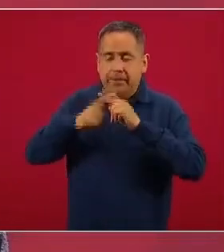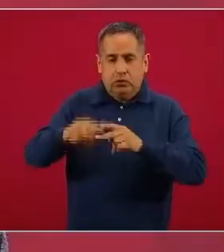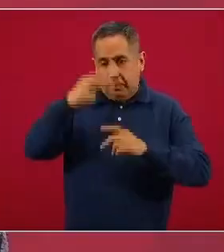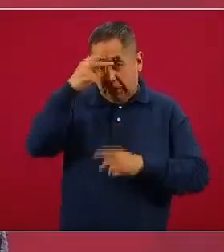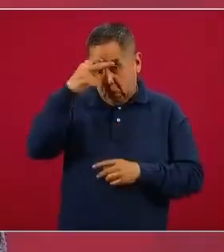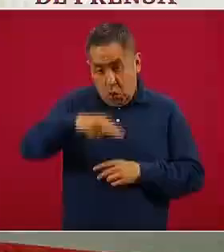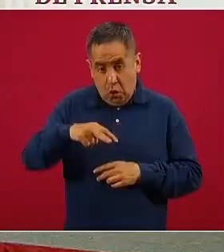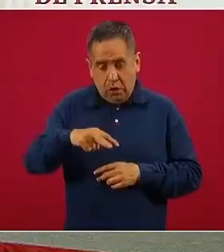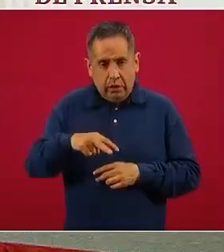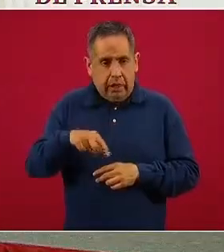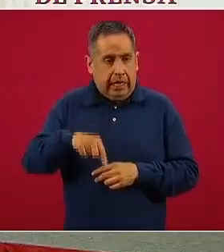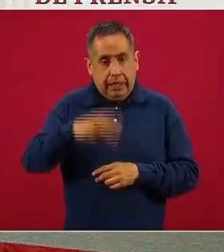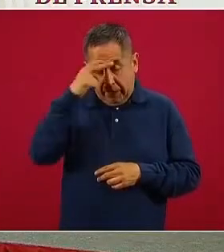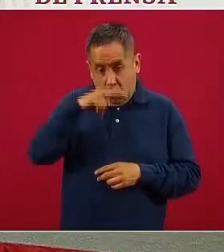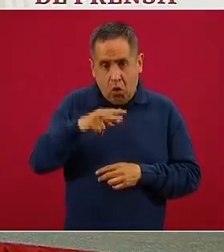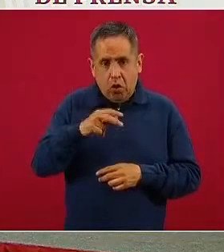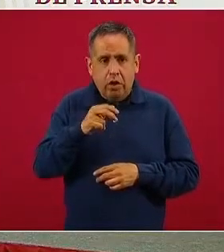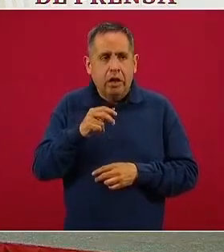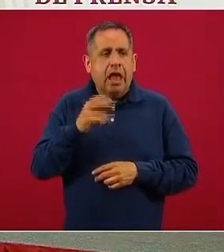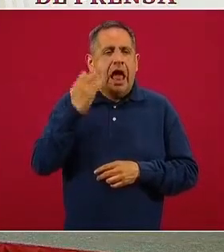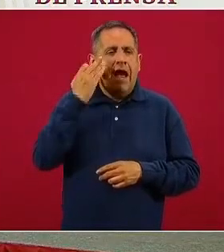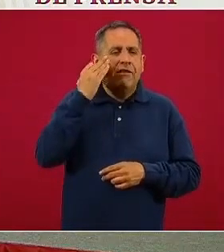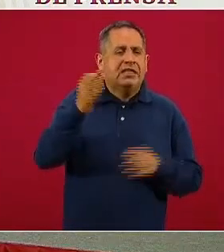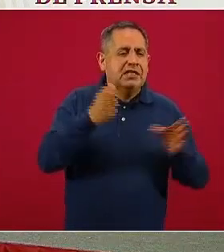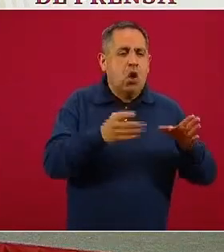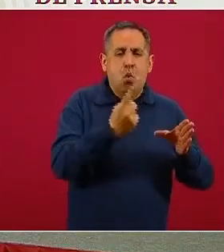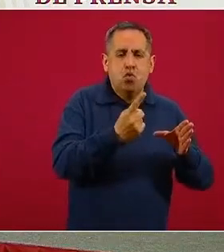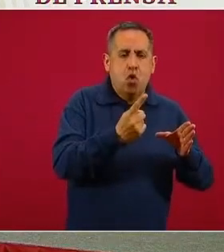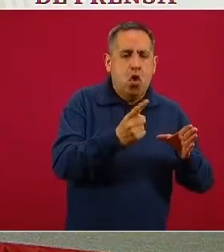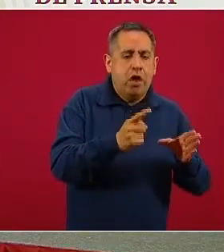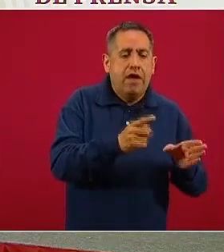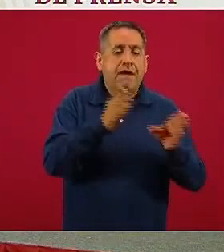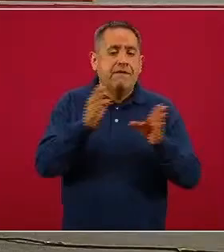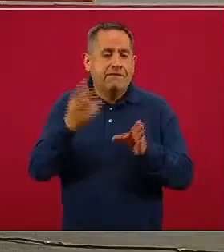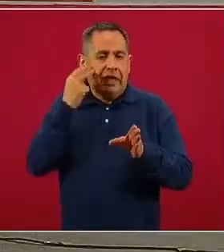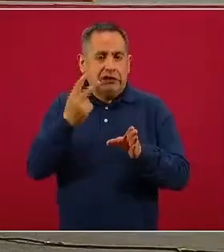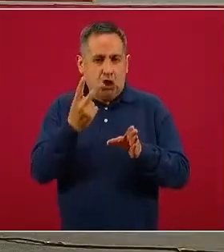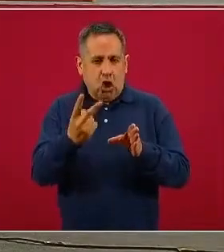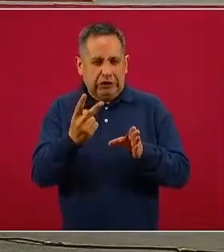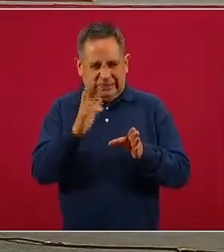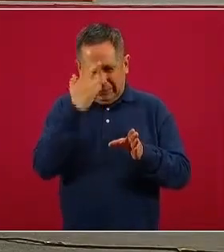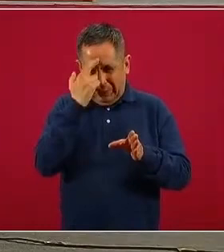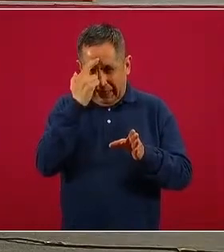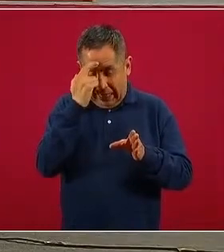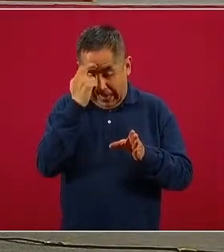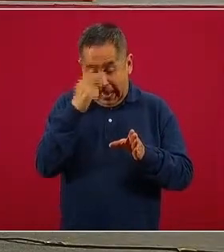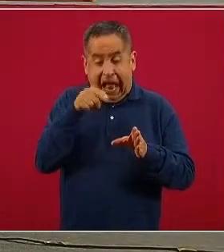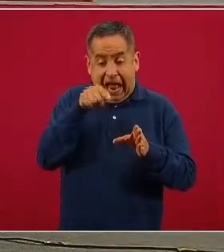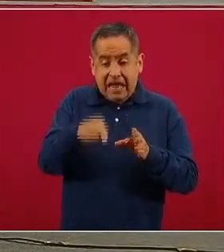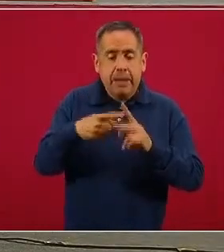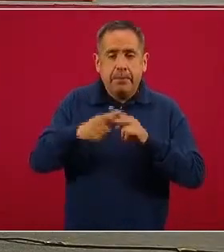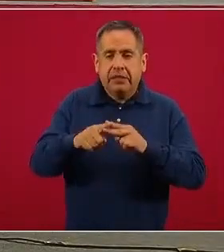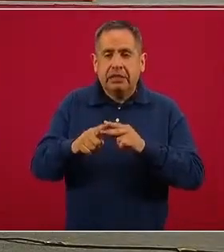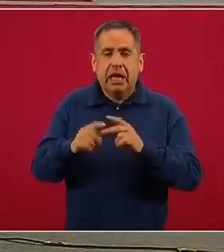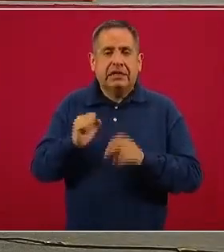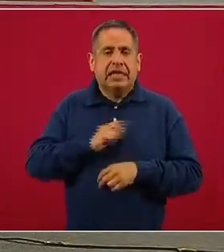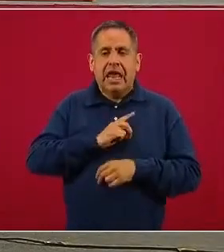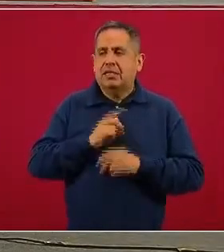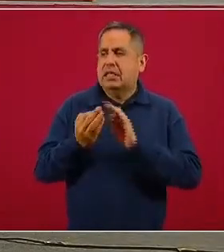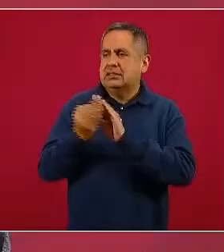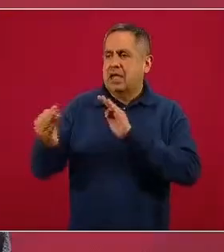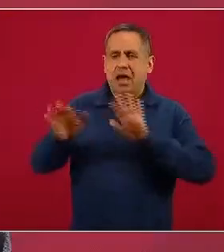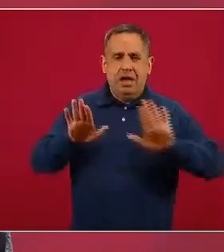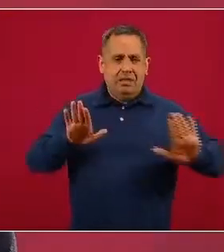hecho estábamos todavía en el escenario 1 por pasar al escenario 2 y inició la Jornada Nacional de Sana Distancia,